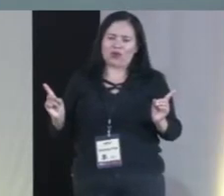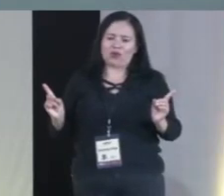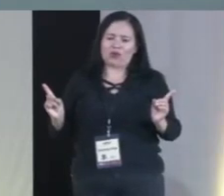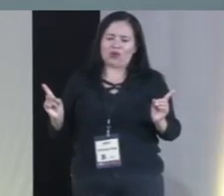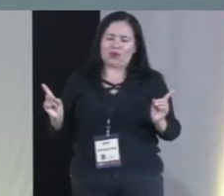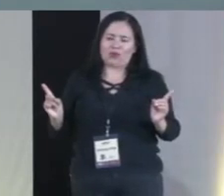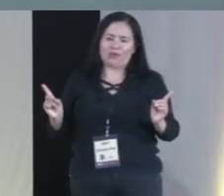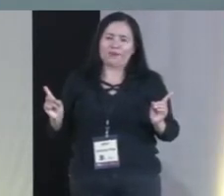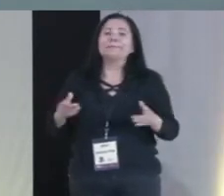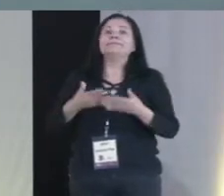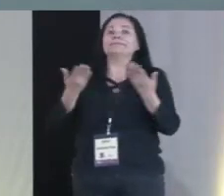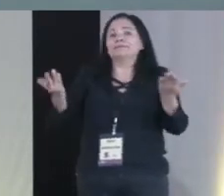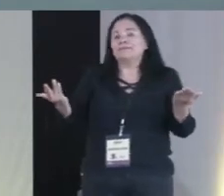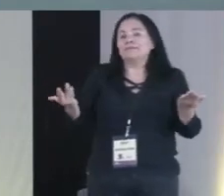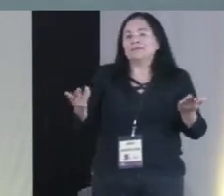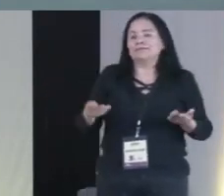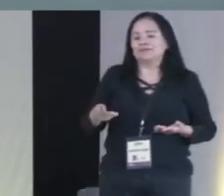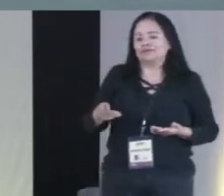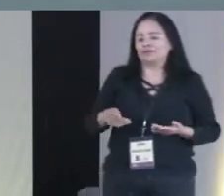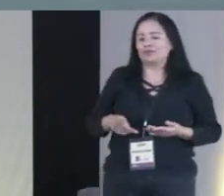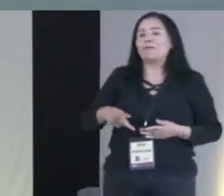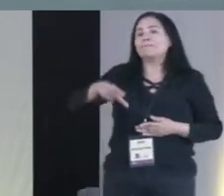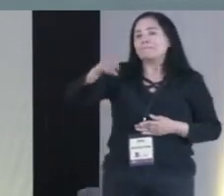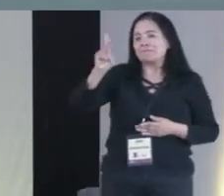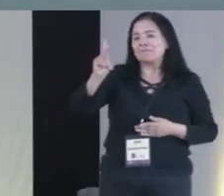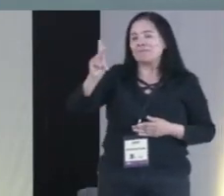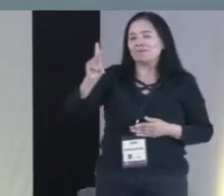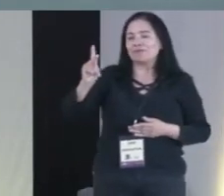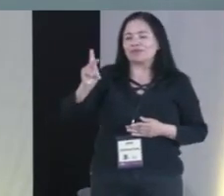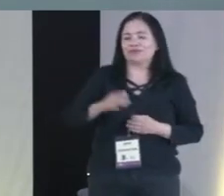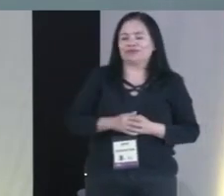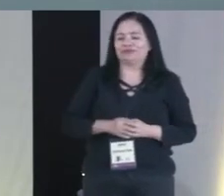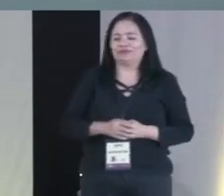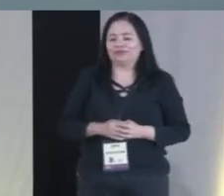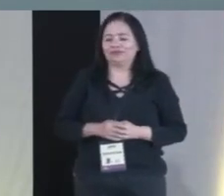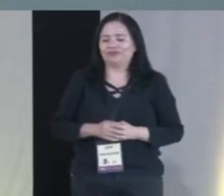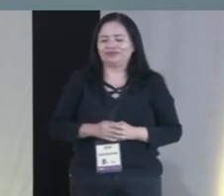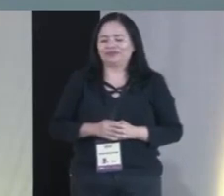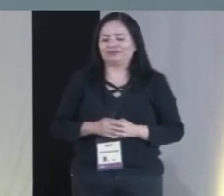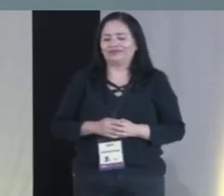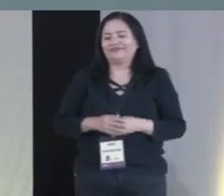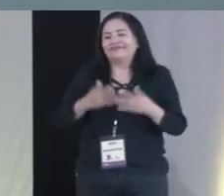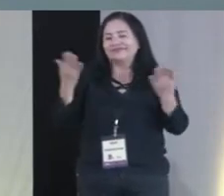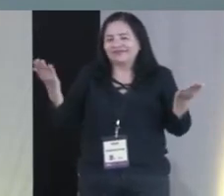que hacerse a la idea de que no vamos a decir,